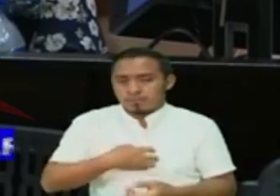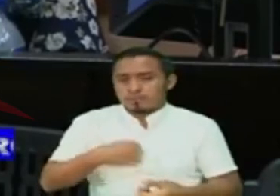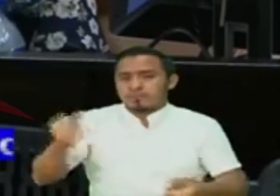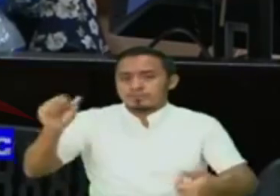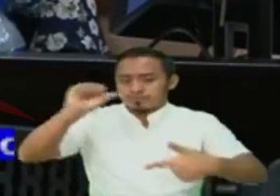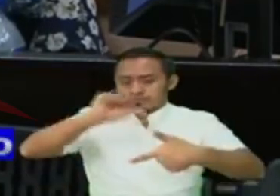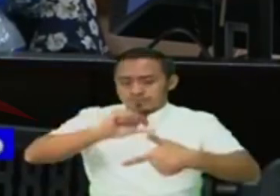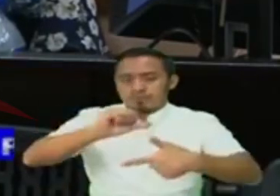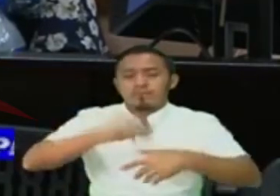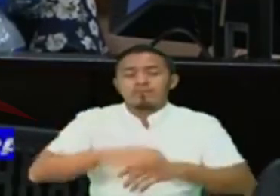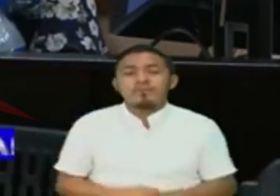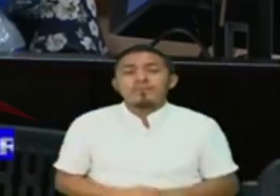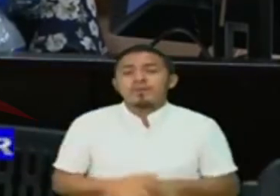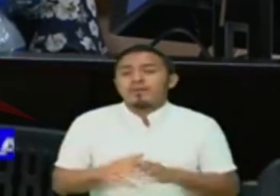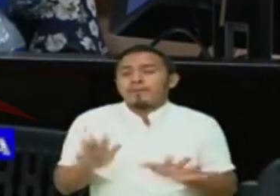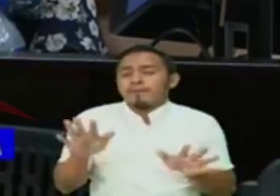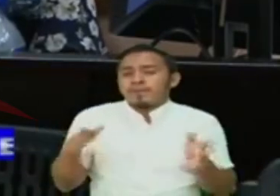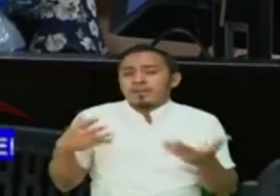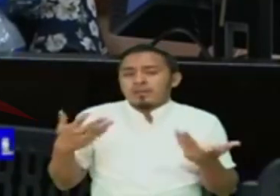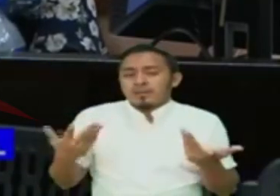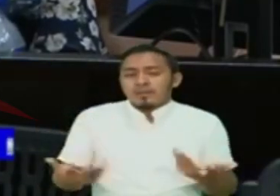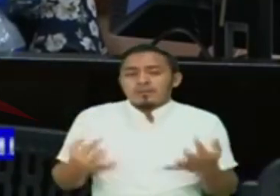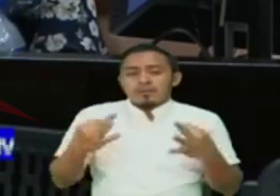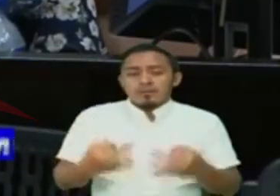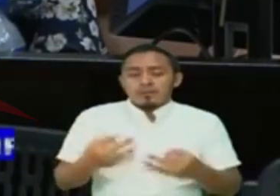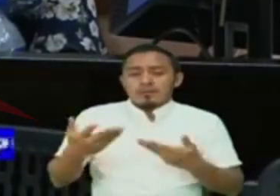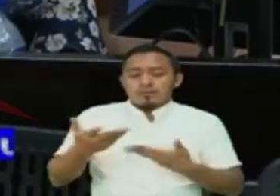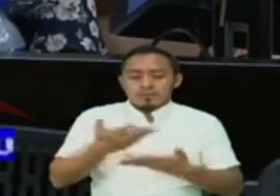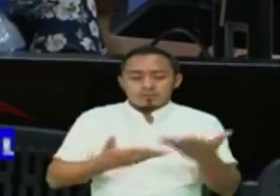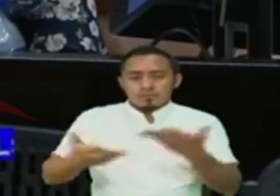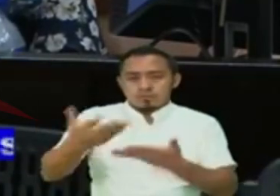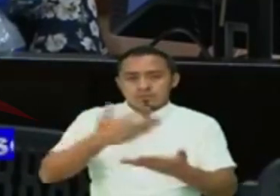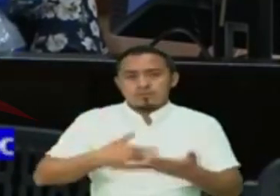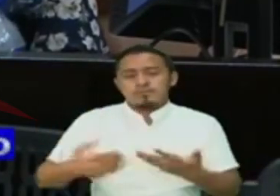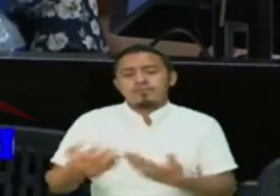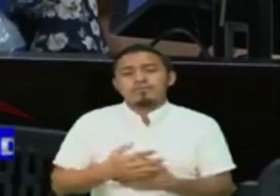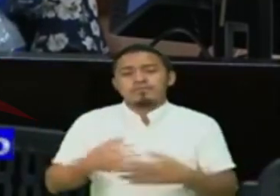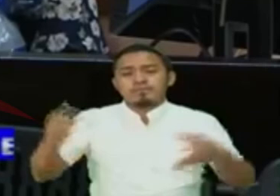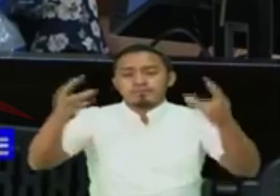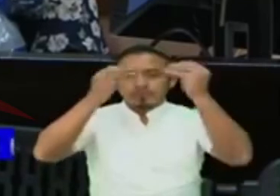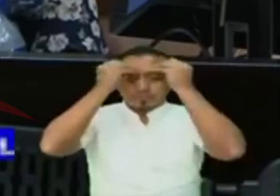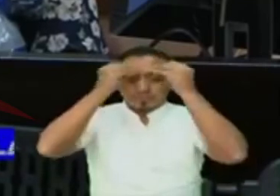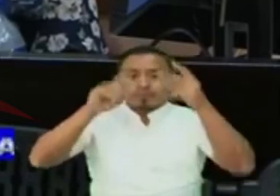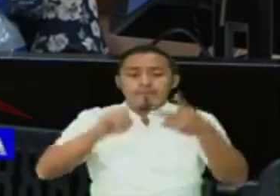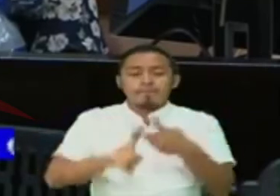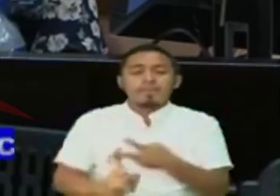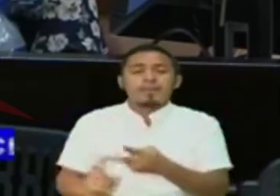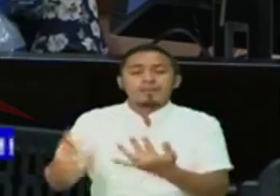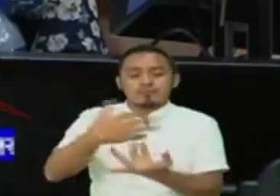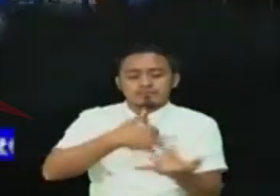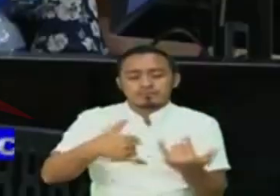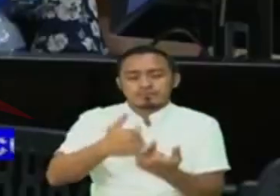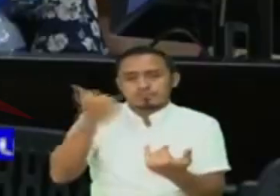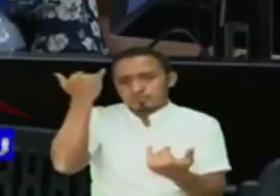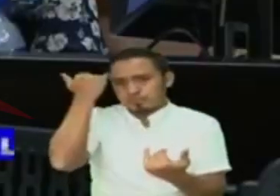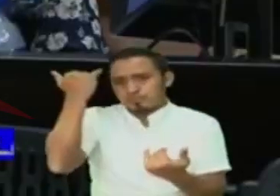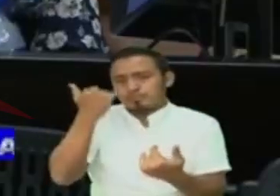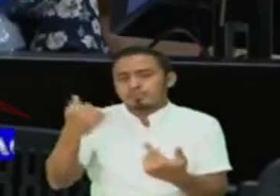Iberoamericana, con el fin de favorecer la transferencia del conocimiento, la creación científica e